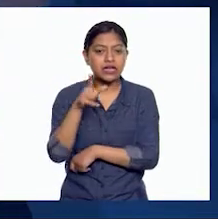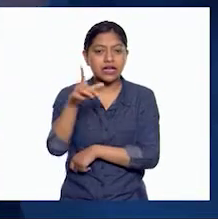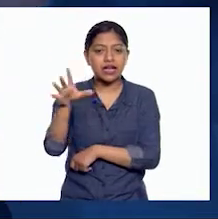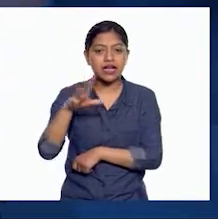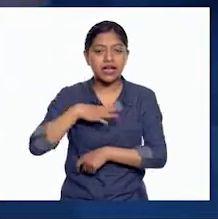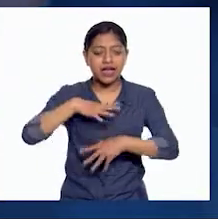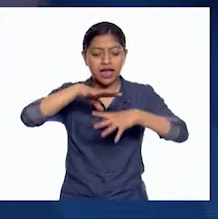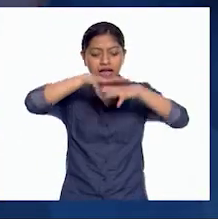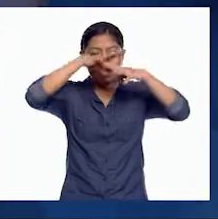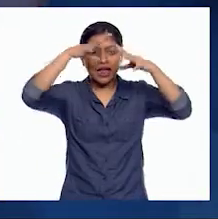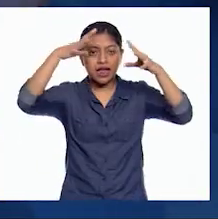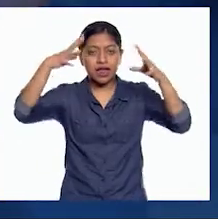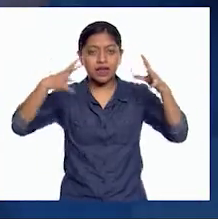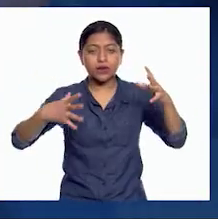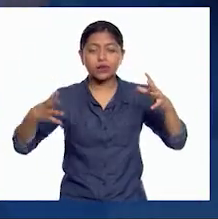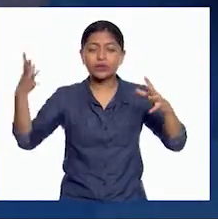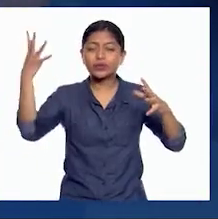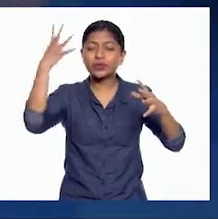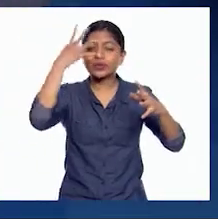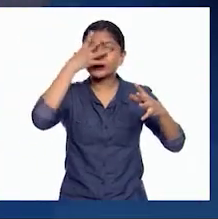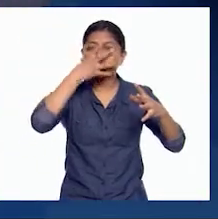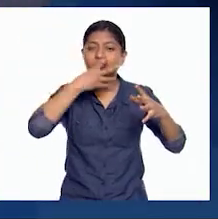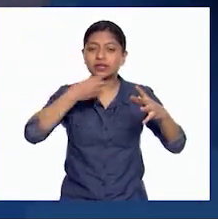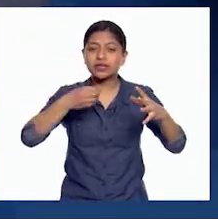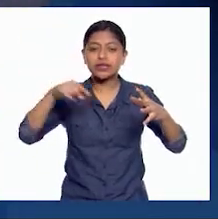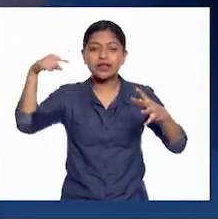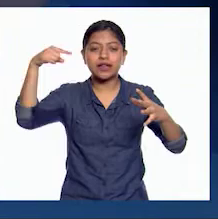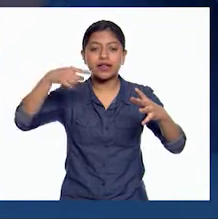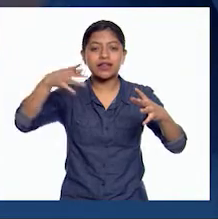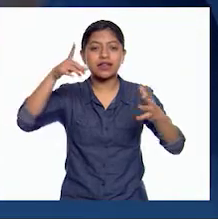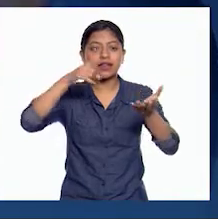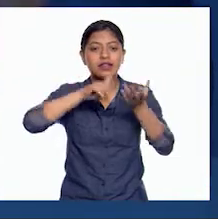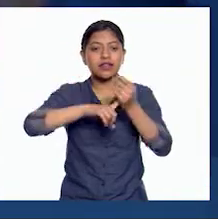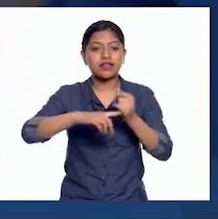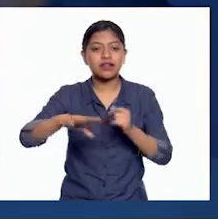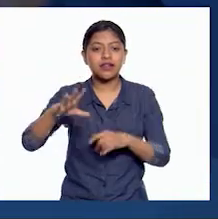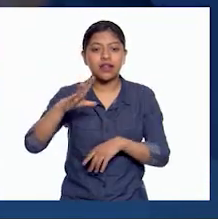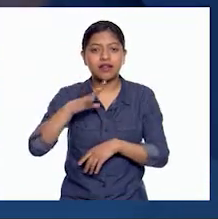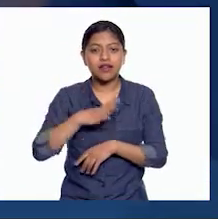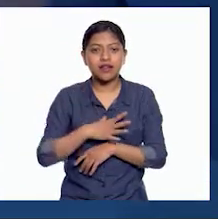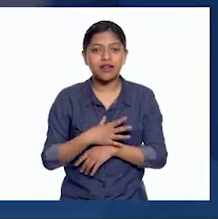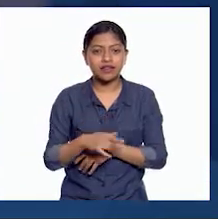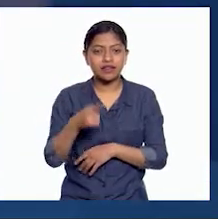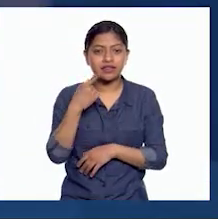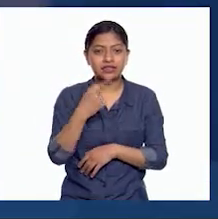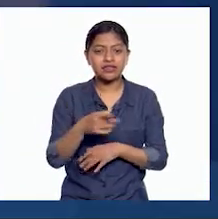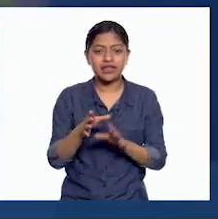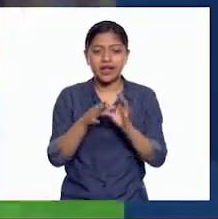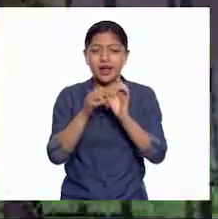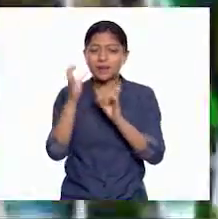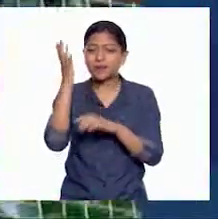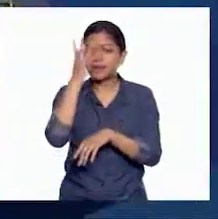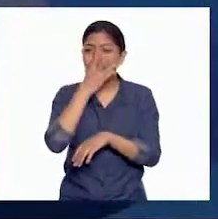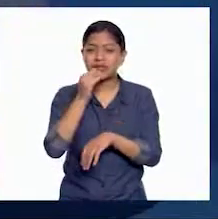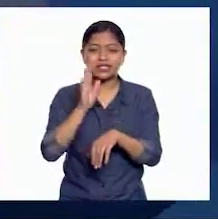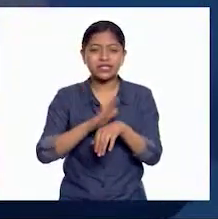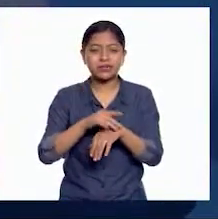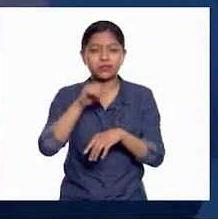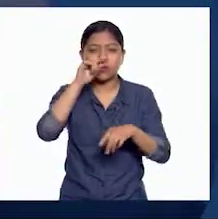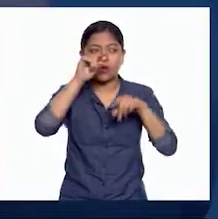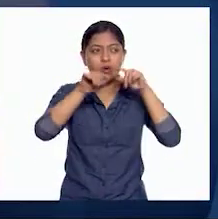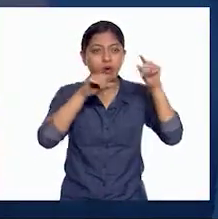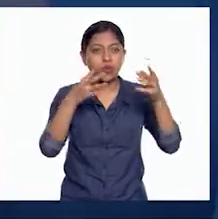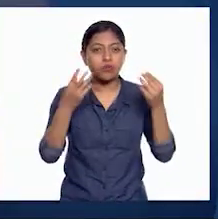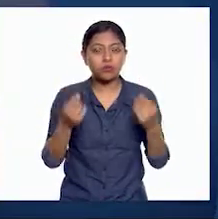jaula hermosa, enorme, que tenía una cantidad impresionante de las aves más preciosas. Sin